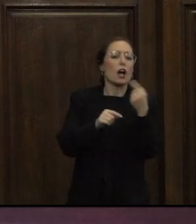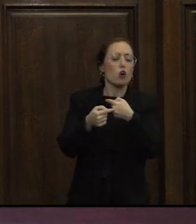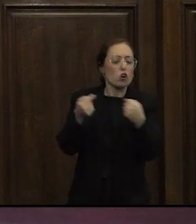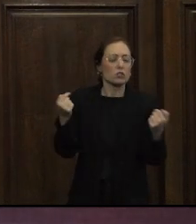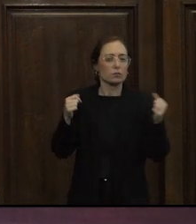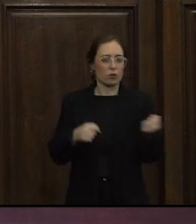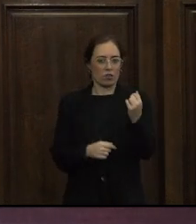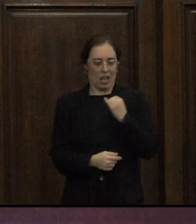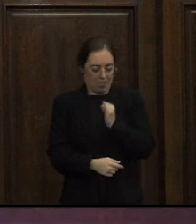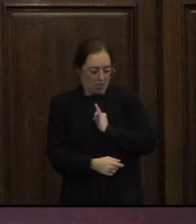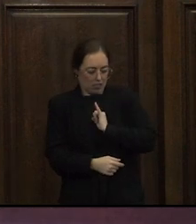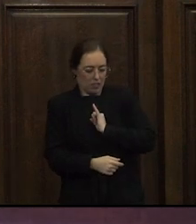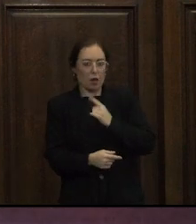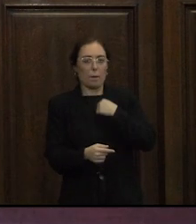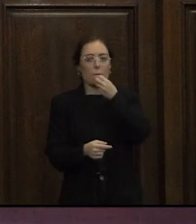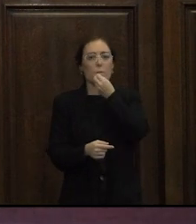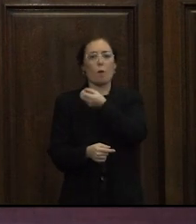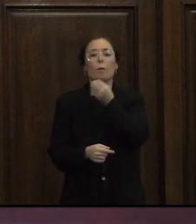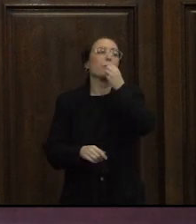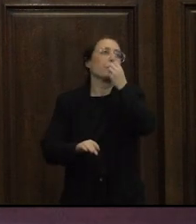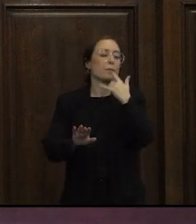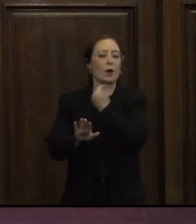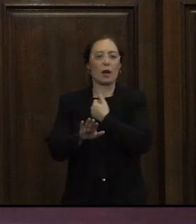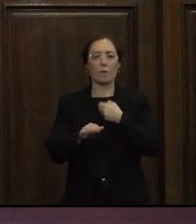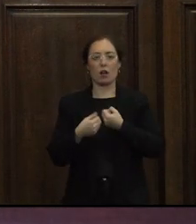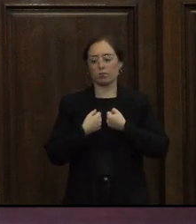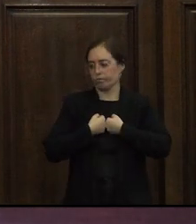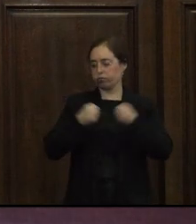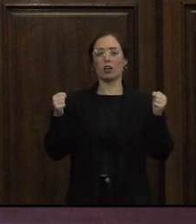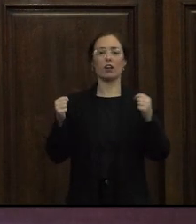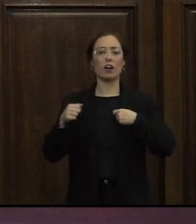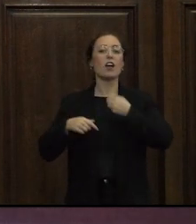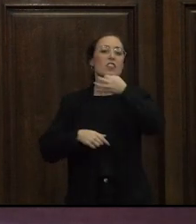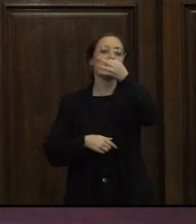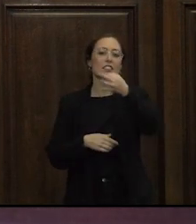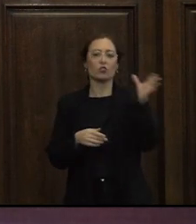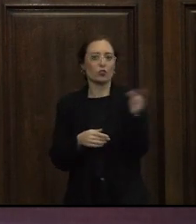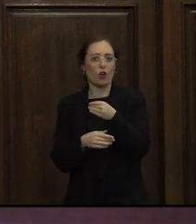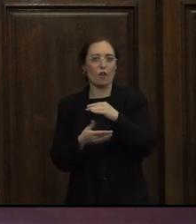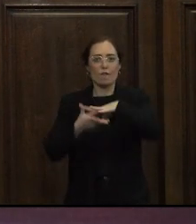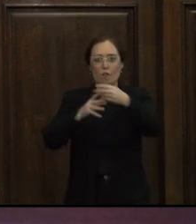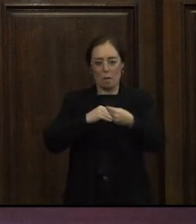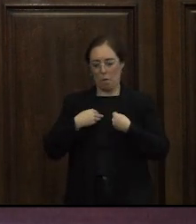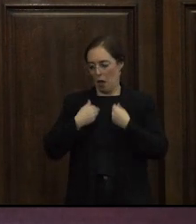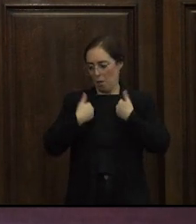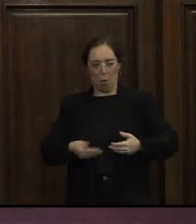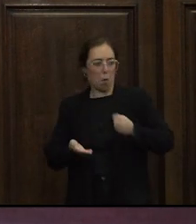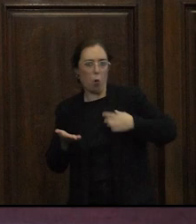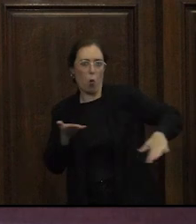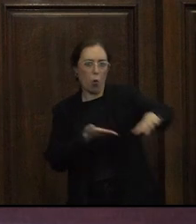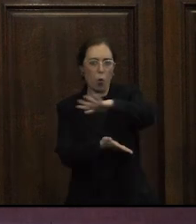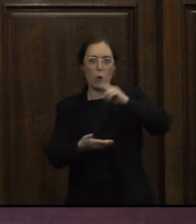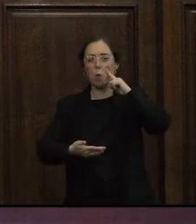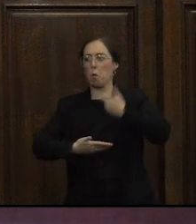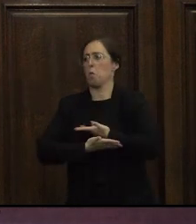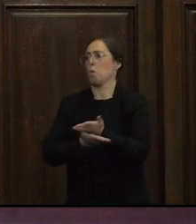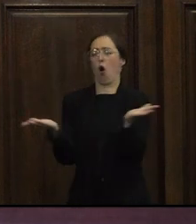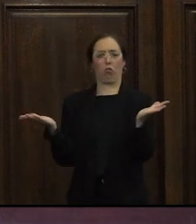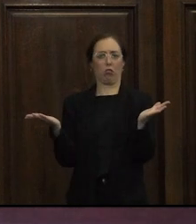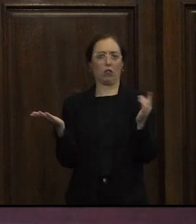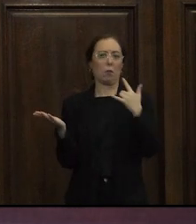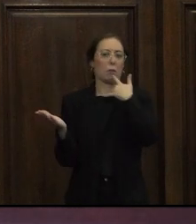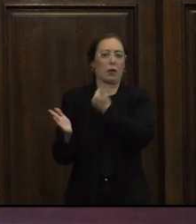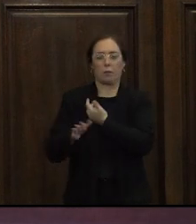que deciden abandonar el anonimato para adentrarse en el dominio del espacio público a través de